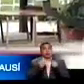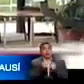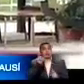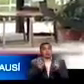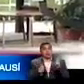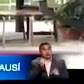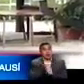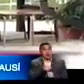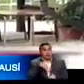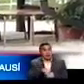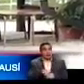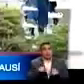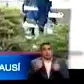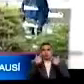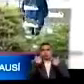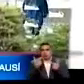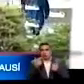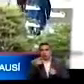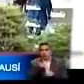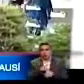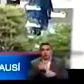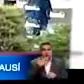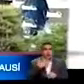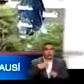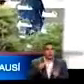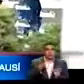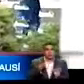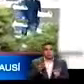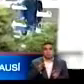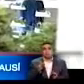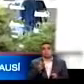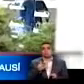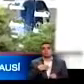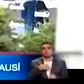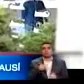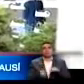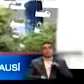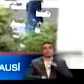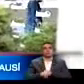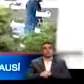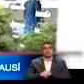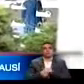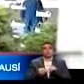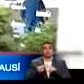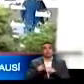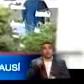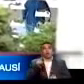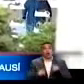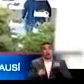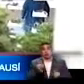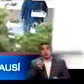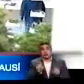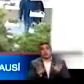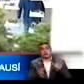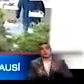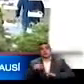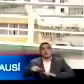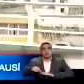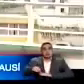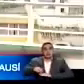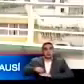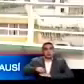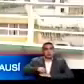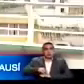de empleados del lugar, son vigilados por médicos. Están en cuarentena. Apenas unos cuantos salen a caminar al